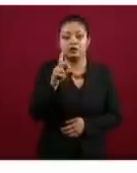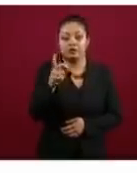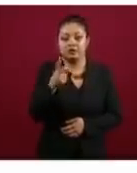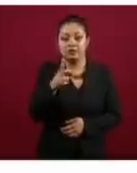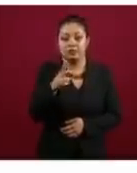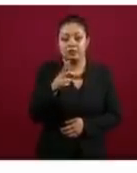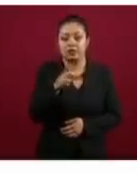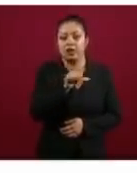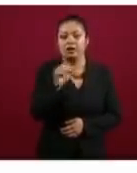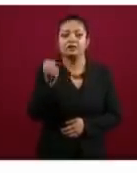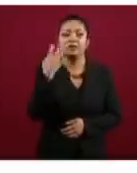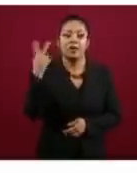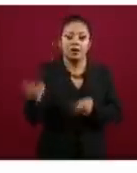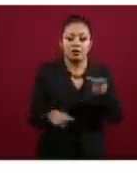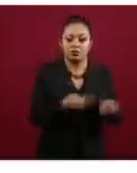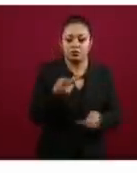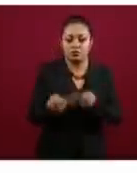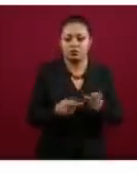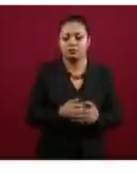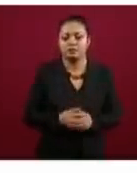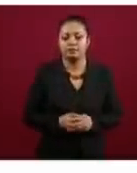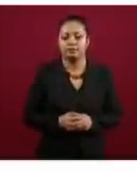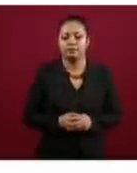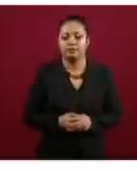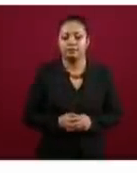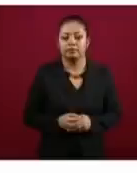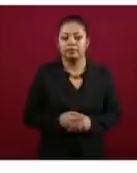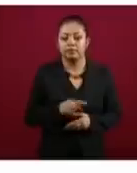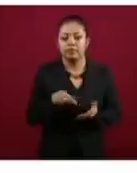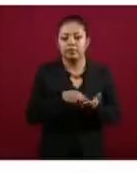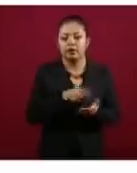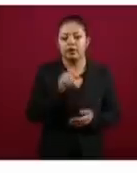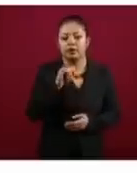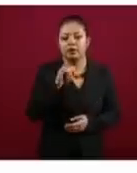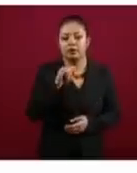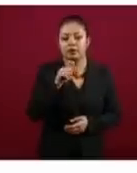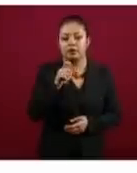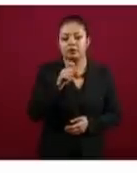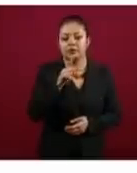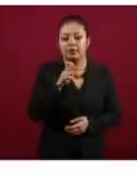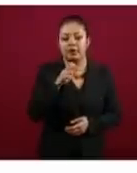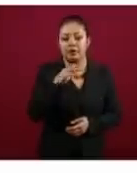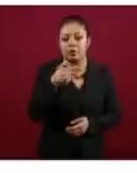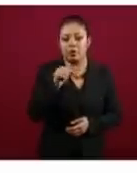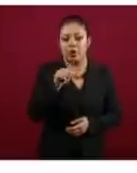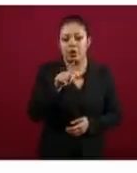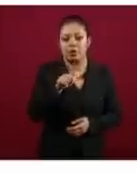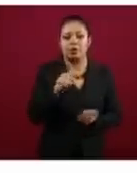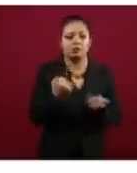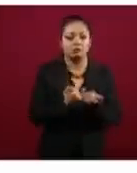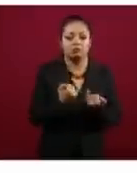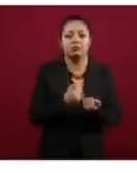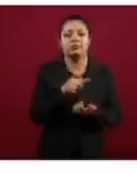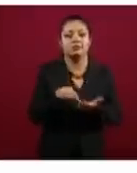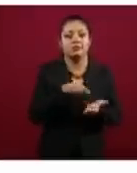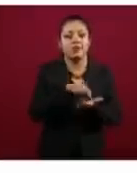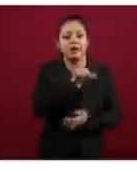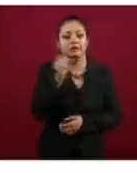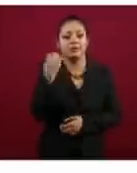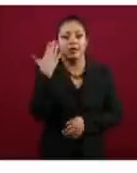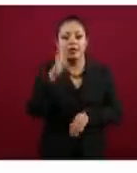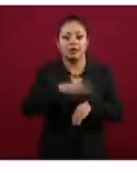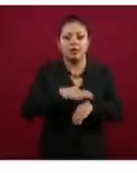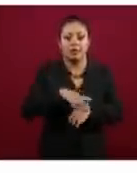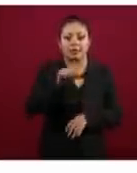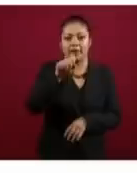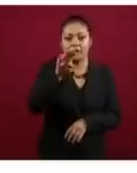diciembre la asamblea consultiva. En Tixpehual, municipio del mismo nombre, la asamblea informativa